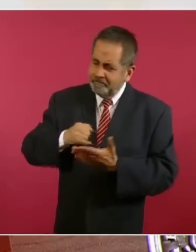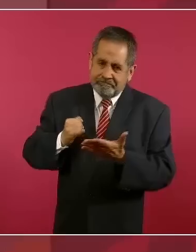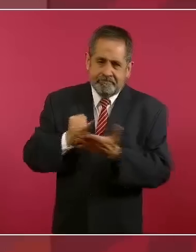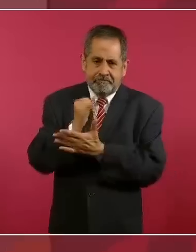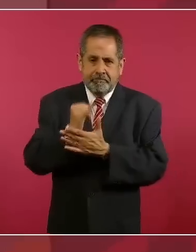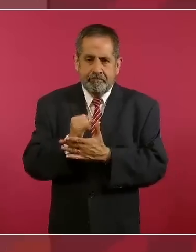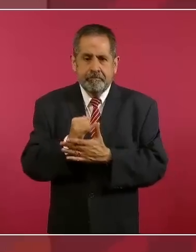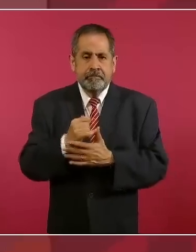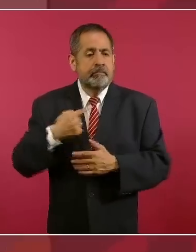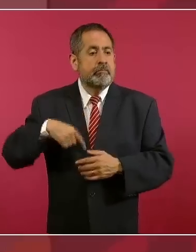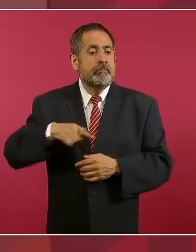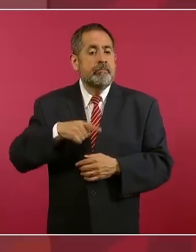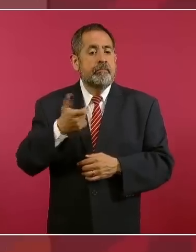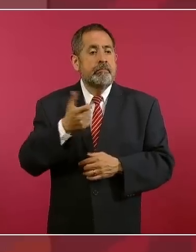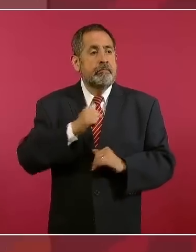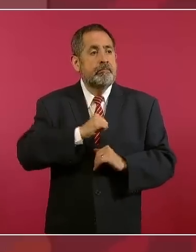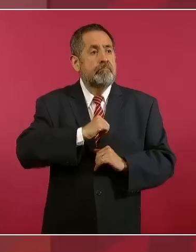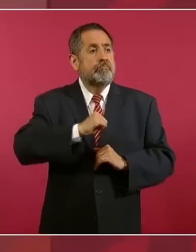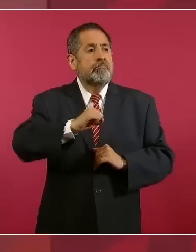nosotros tenemos una inflación menor